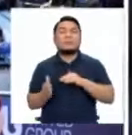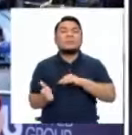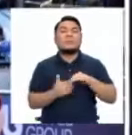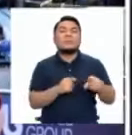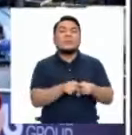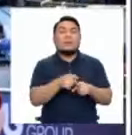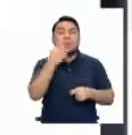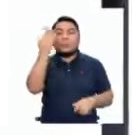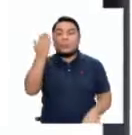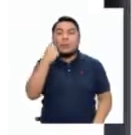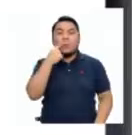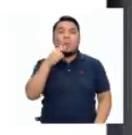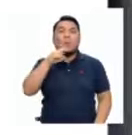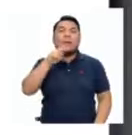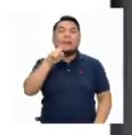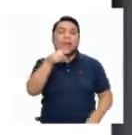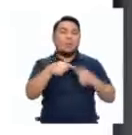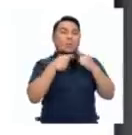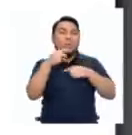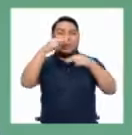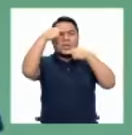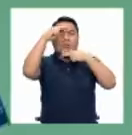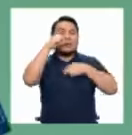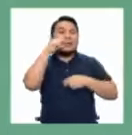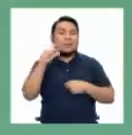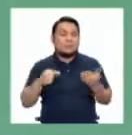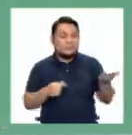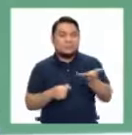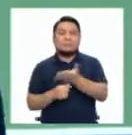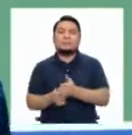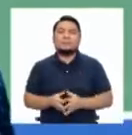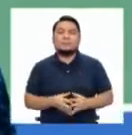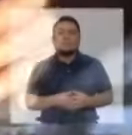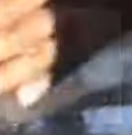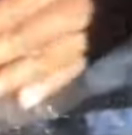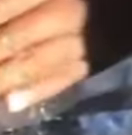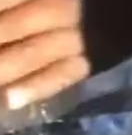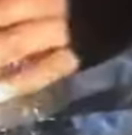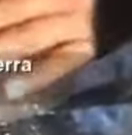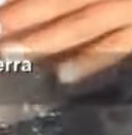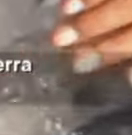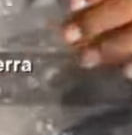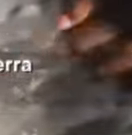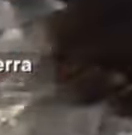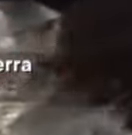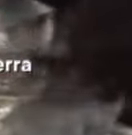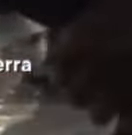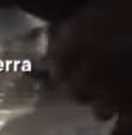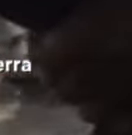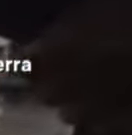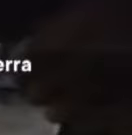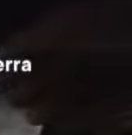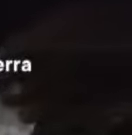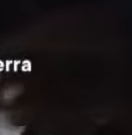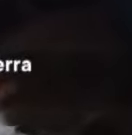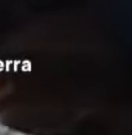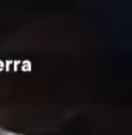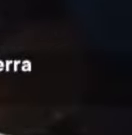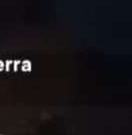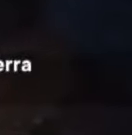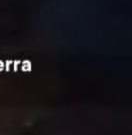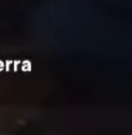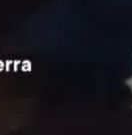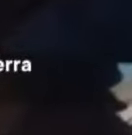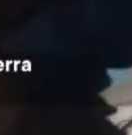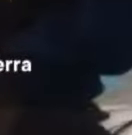también Walter Escobar nos cuenta lo que tendremos en Jiwasanaka. Suyusana, Patapampa, Suni, Patja, Taipiu,